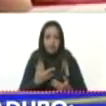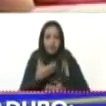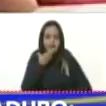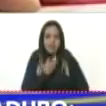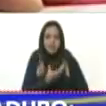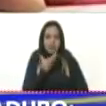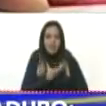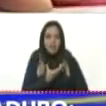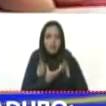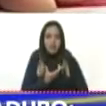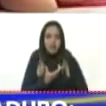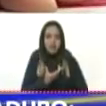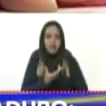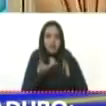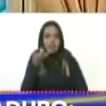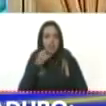diciembre